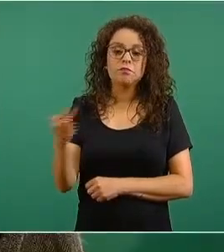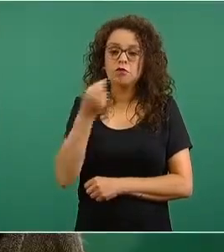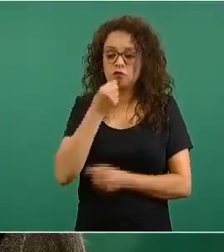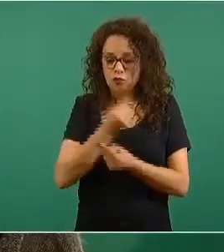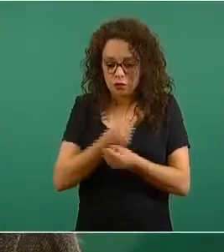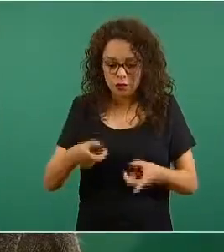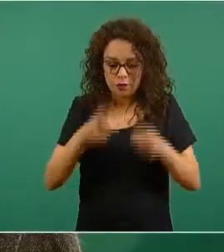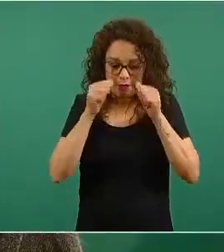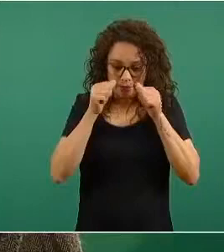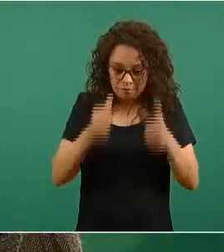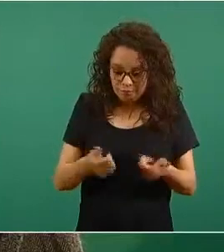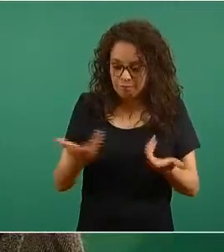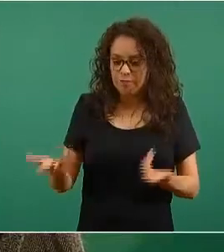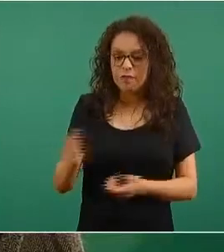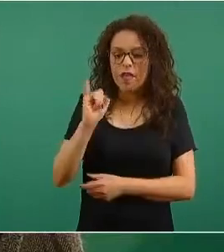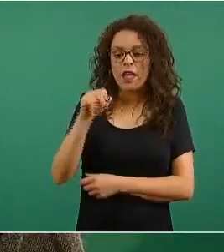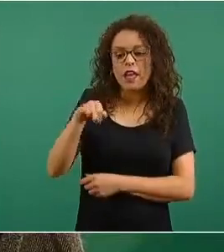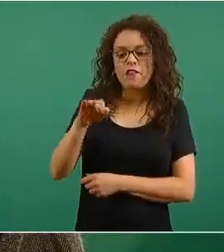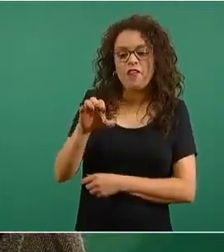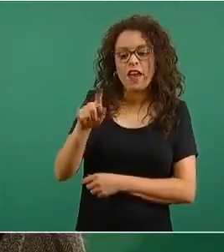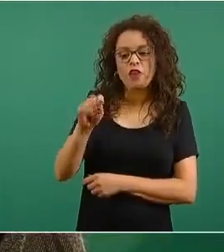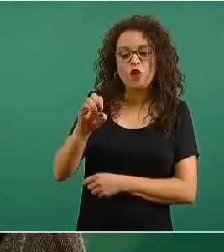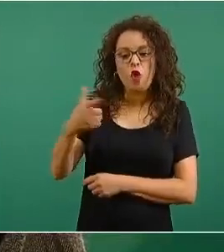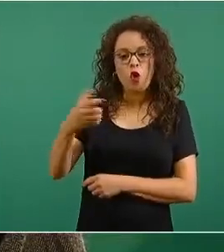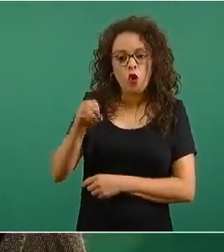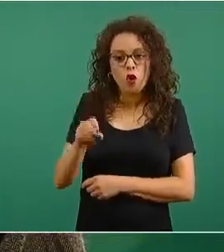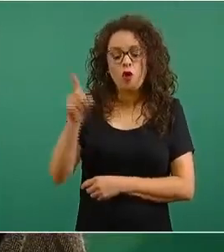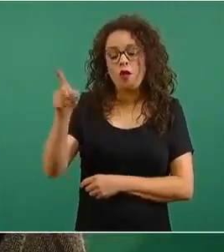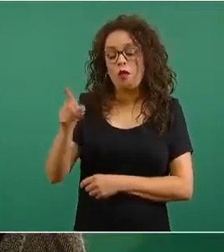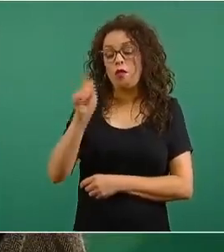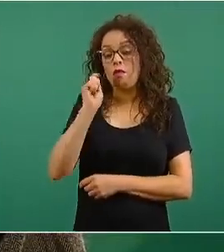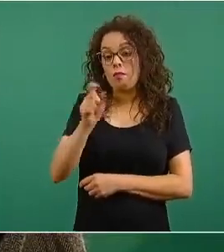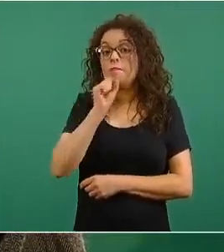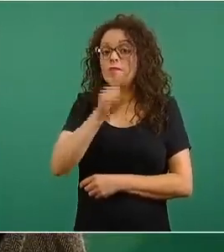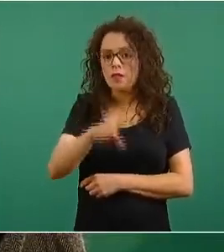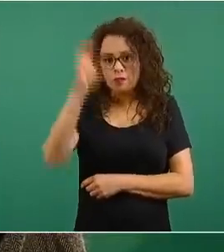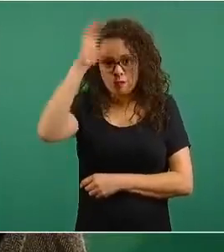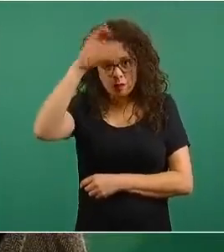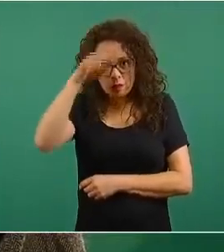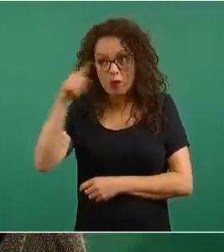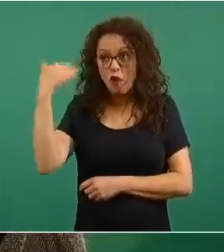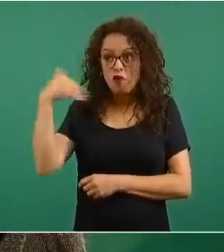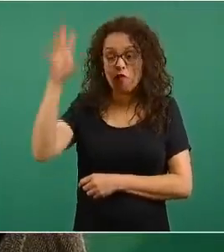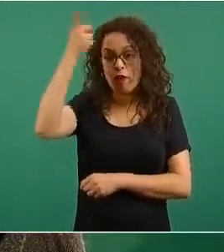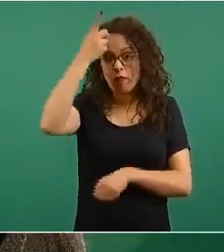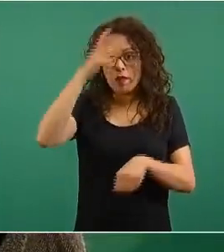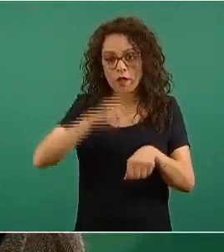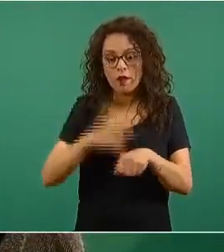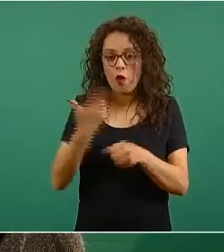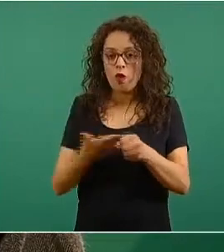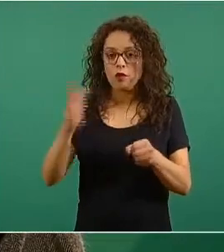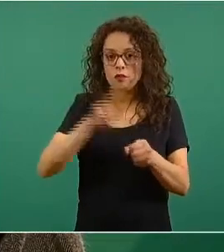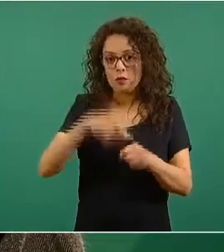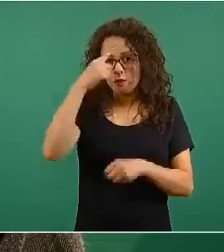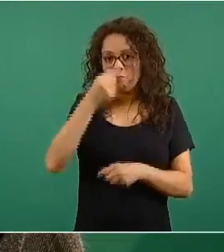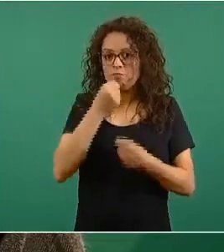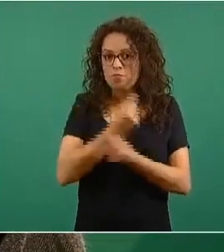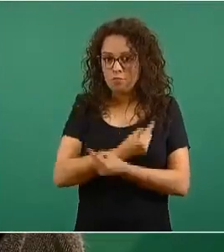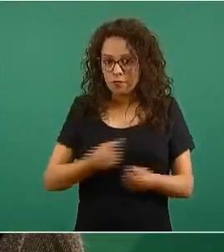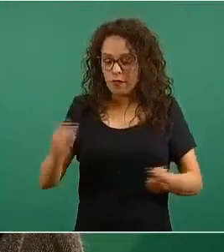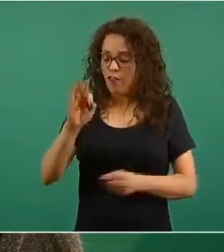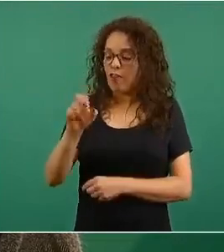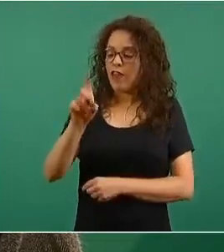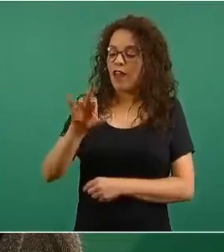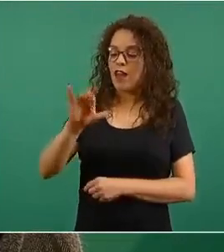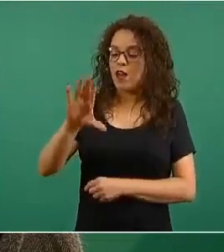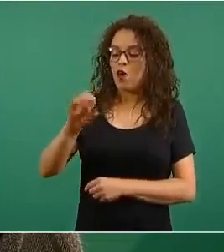fue también doctor en ciencias, fue director del Hospital Infantil de México, Federico Gómez, fue director del Centro